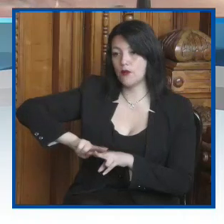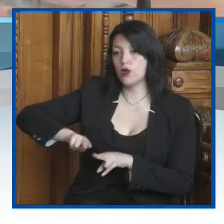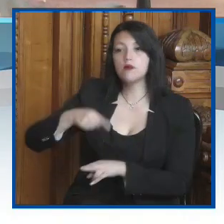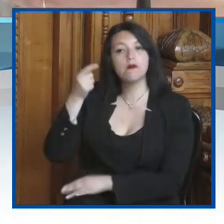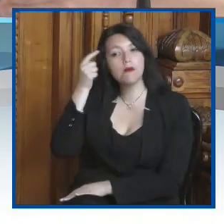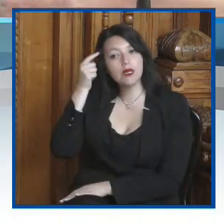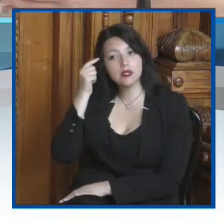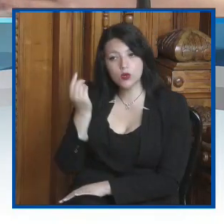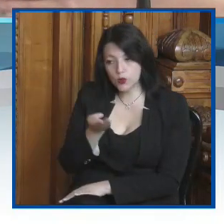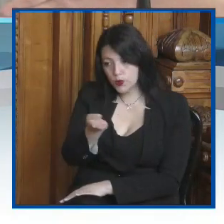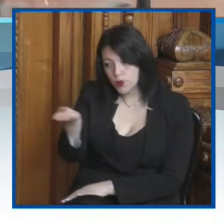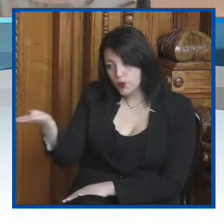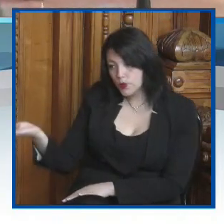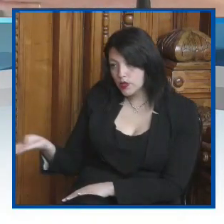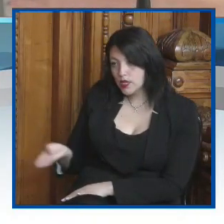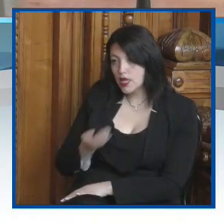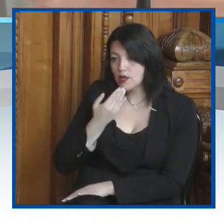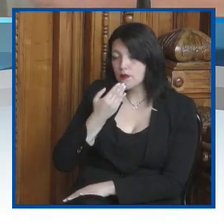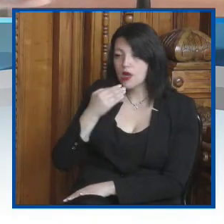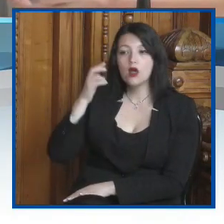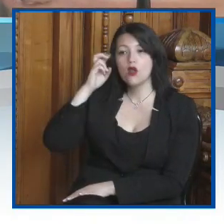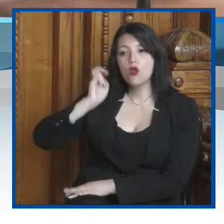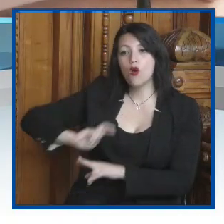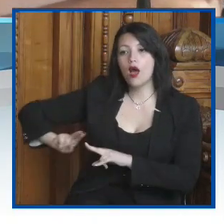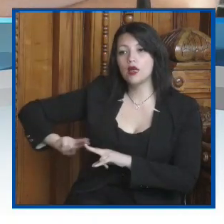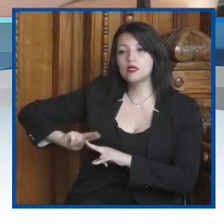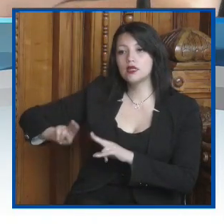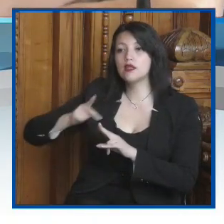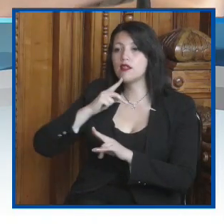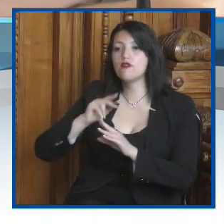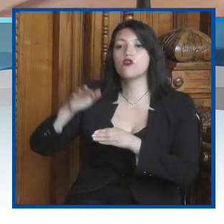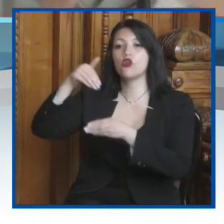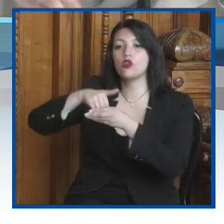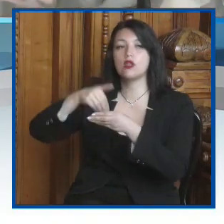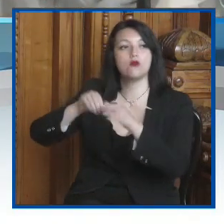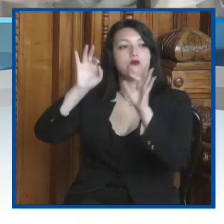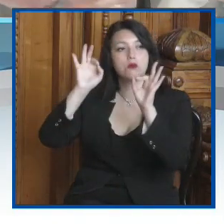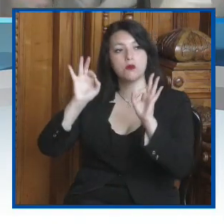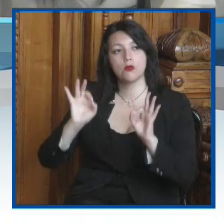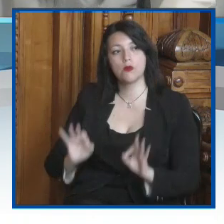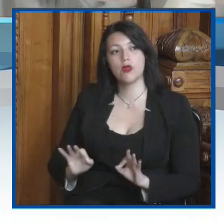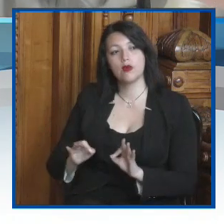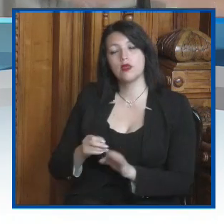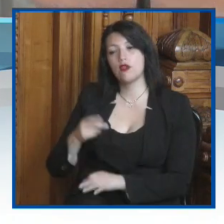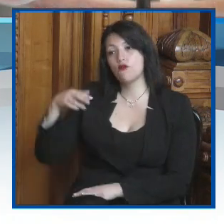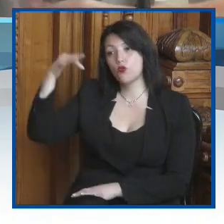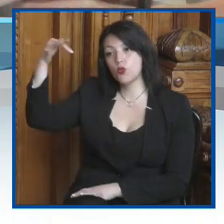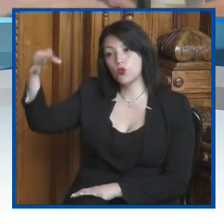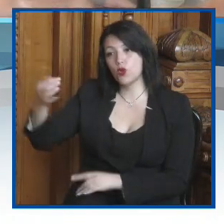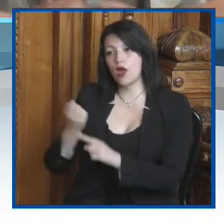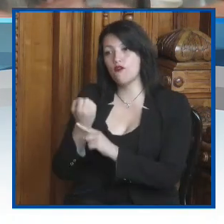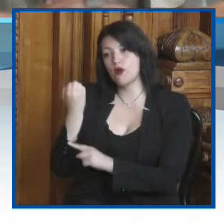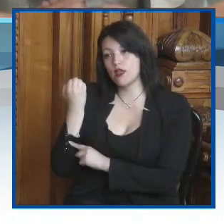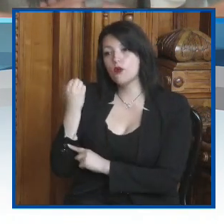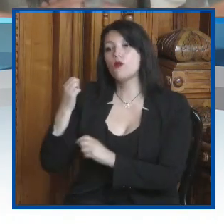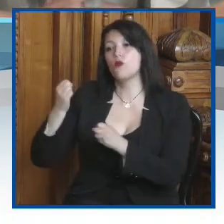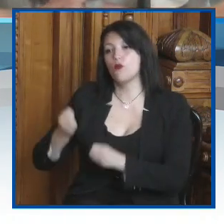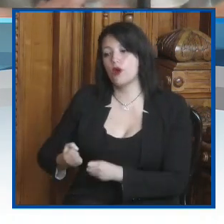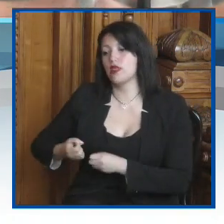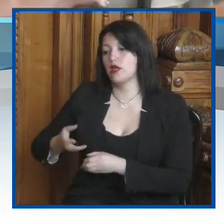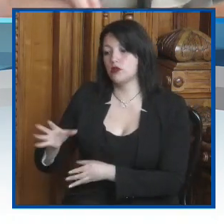ya lo hacen también desde la universidad, en tener ya materias específicas sobre el lenguaje claro para que los futuros abogados ya tengan este camino también más